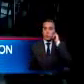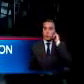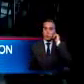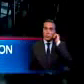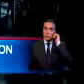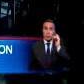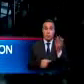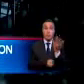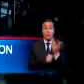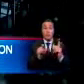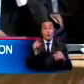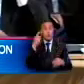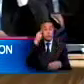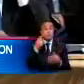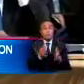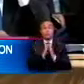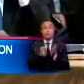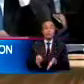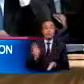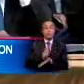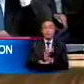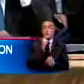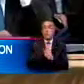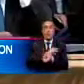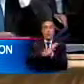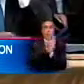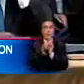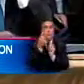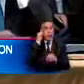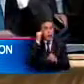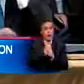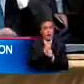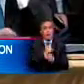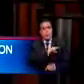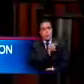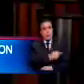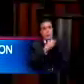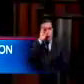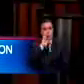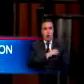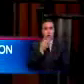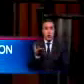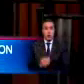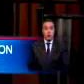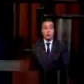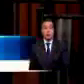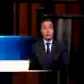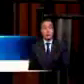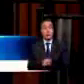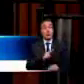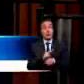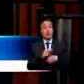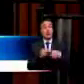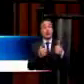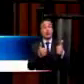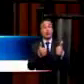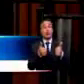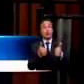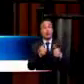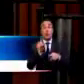de Gobierno solicitaron a la Asamblea Nacional que trabaje en reformas para fortalecer el trabajo de la Policía Nacional. En el uso legal,